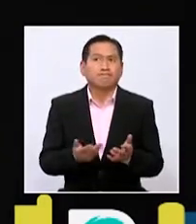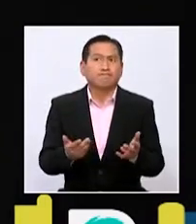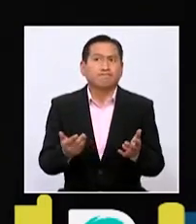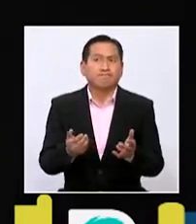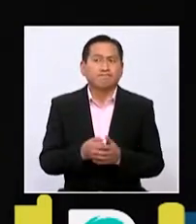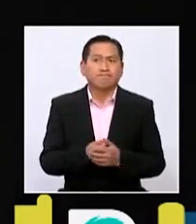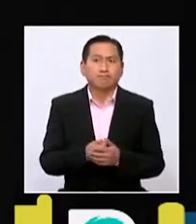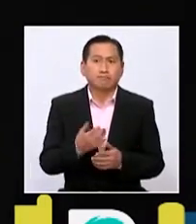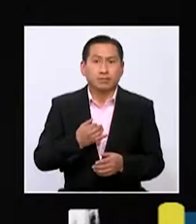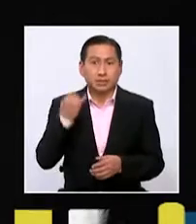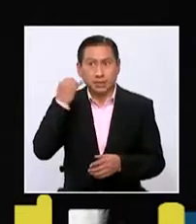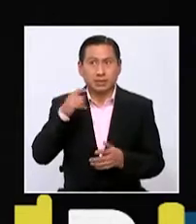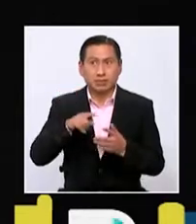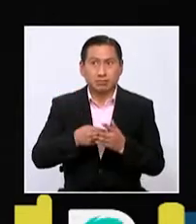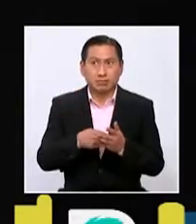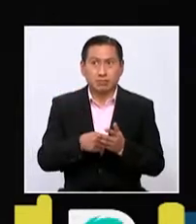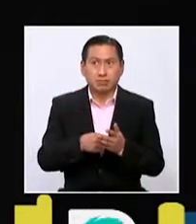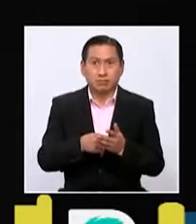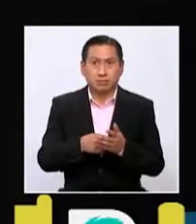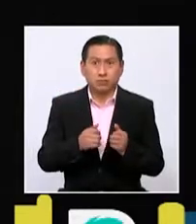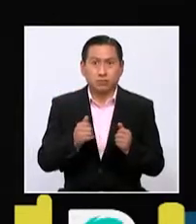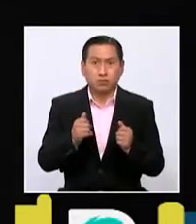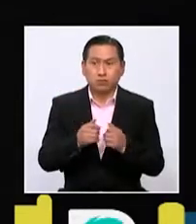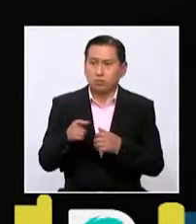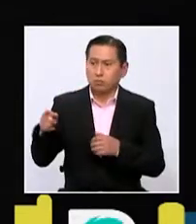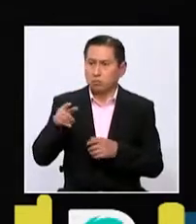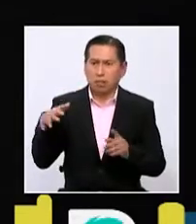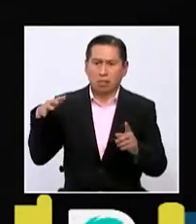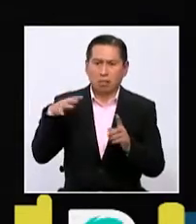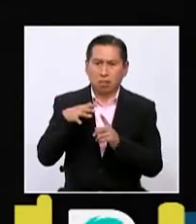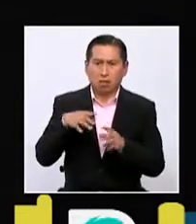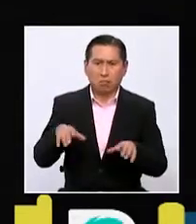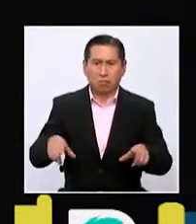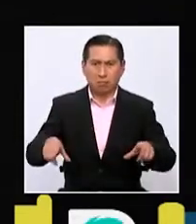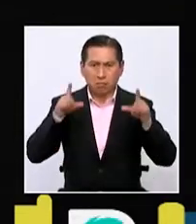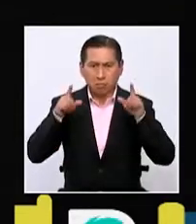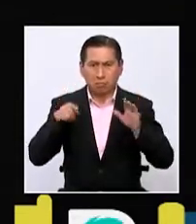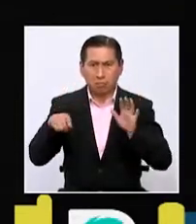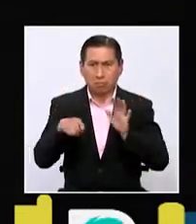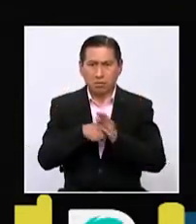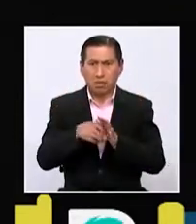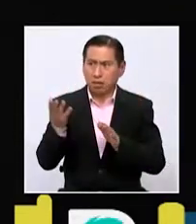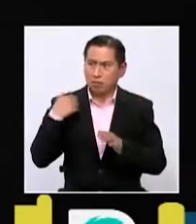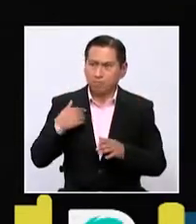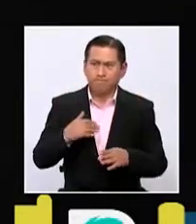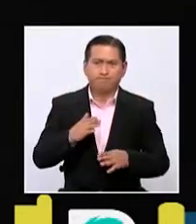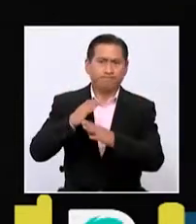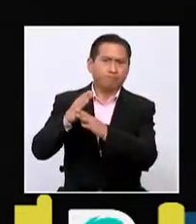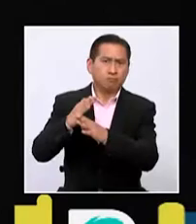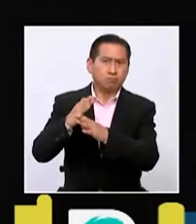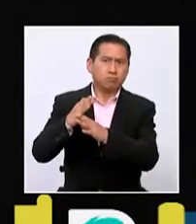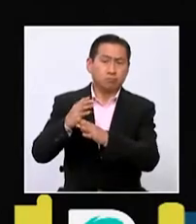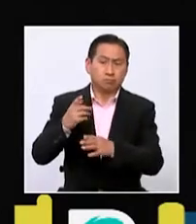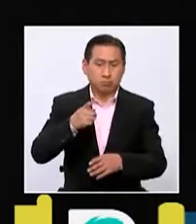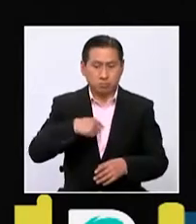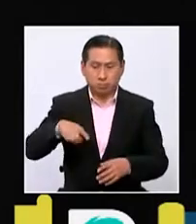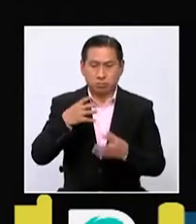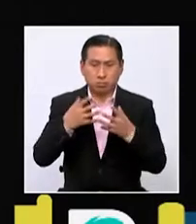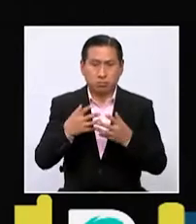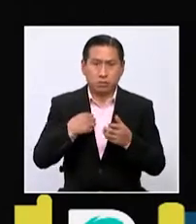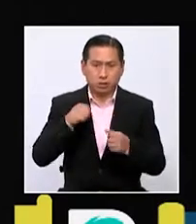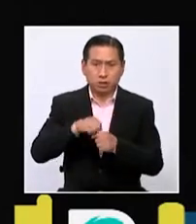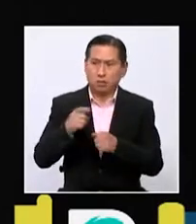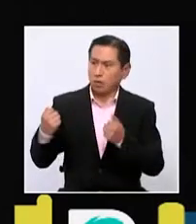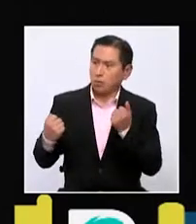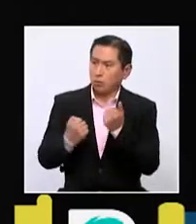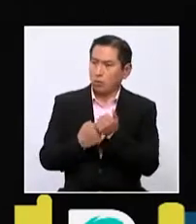mi iniciativa y mi lucha fue romper con ese estereotipo. Y que la empresa en la que trabajo me ha respaldado